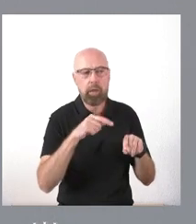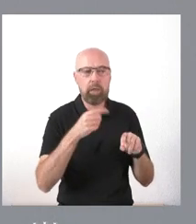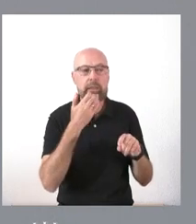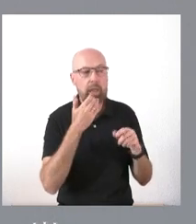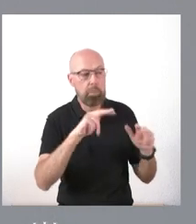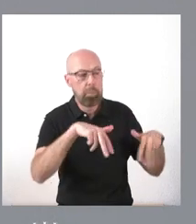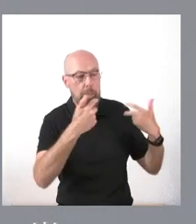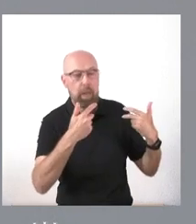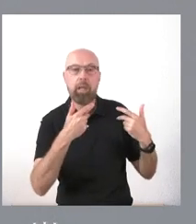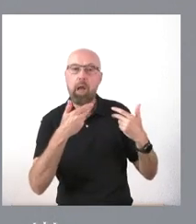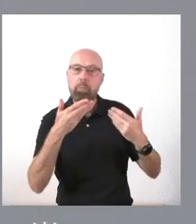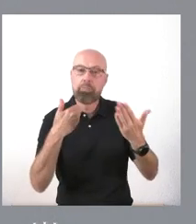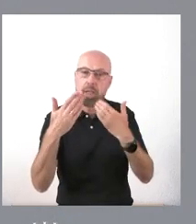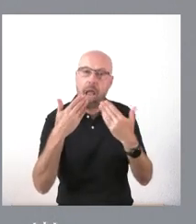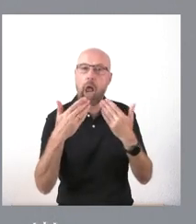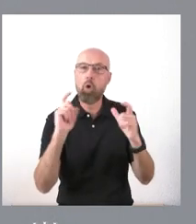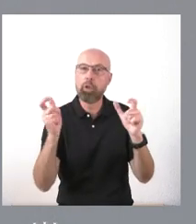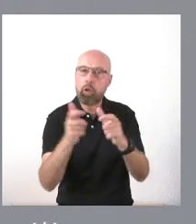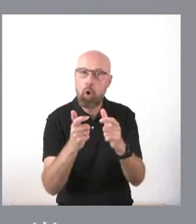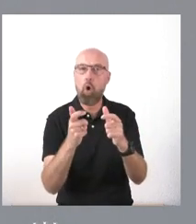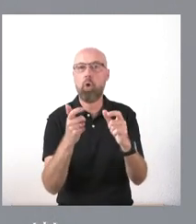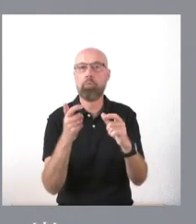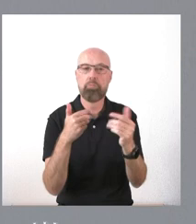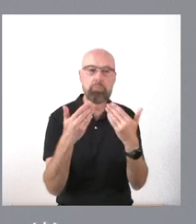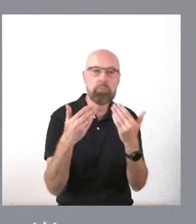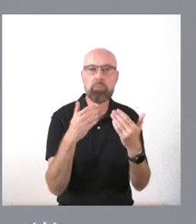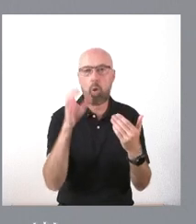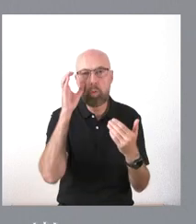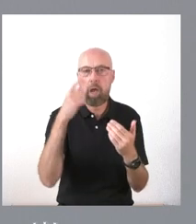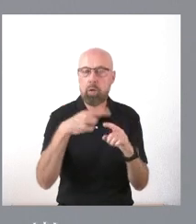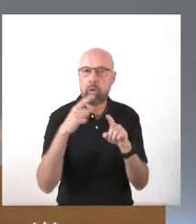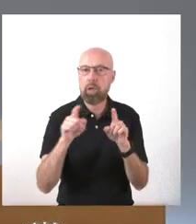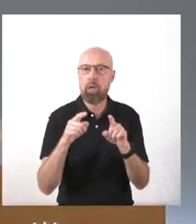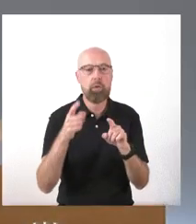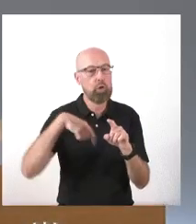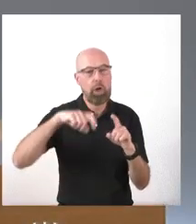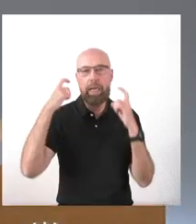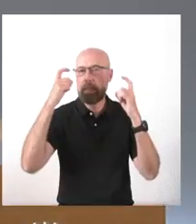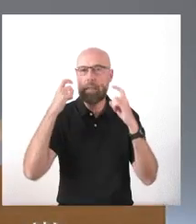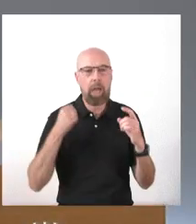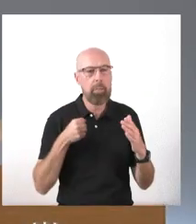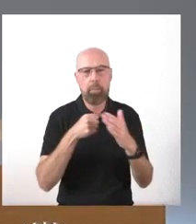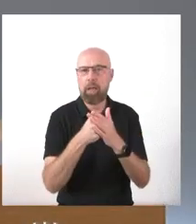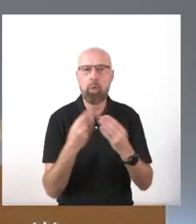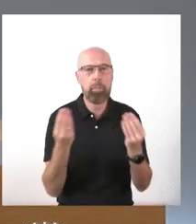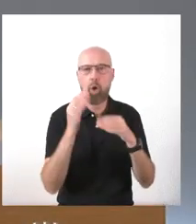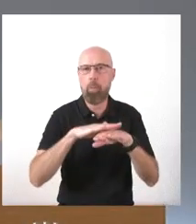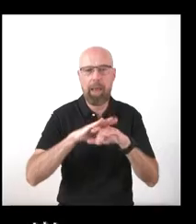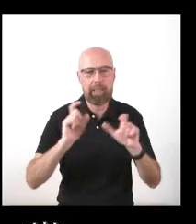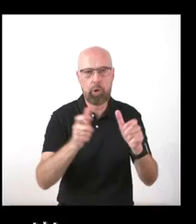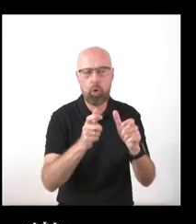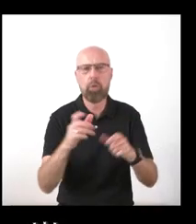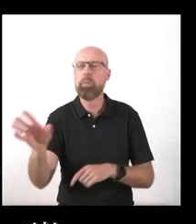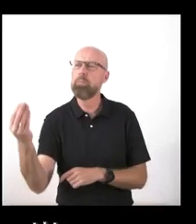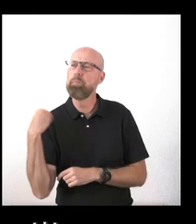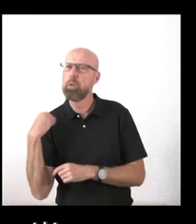intentando siempre lo que sea mejor para nuestra comunidad Autónoma y para el sector productivo dentro de la ley sí pero ustedes consideran que ese cambio Es necesario